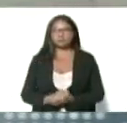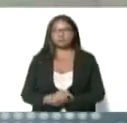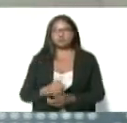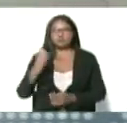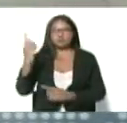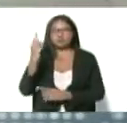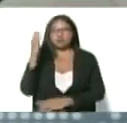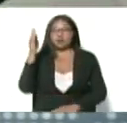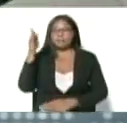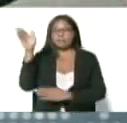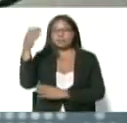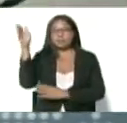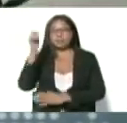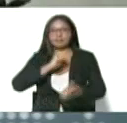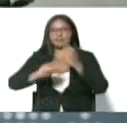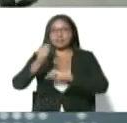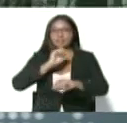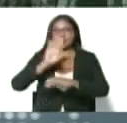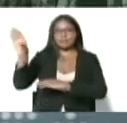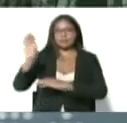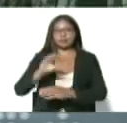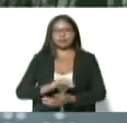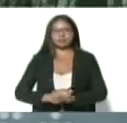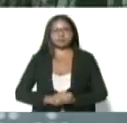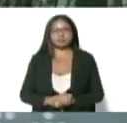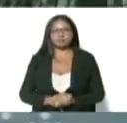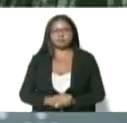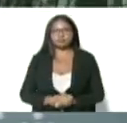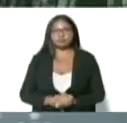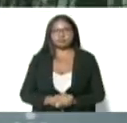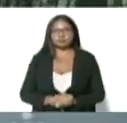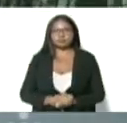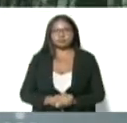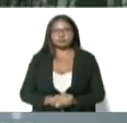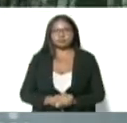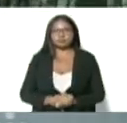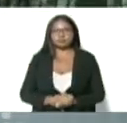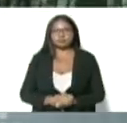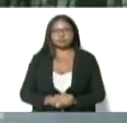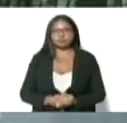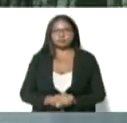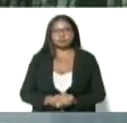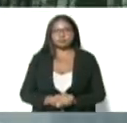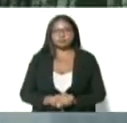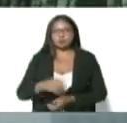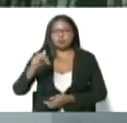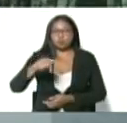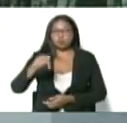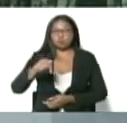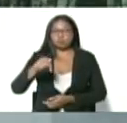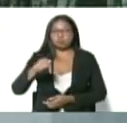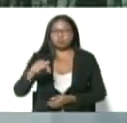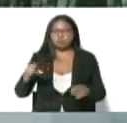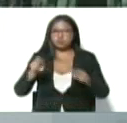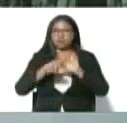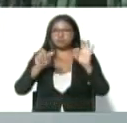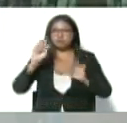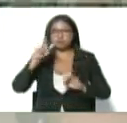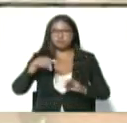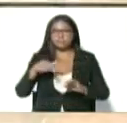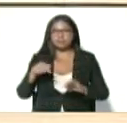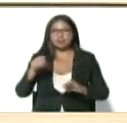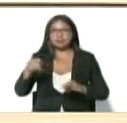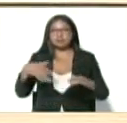defensa de la patria hoy estamos precisamente estamos en este